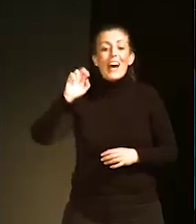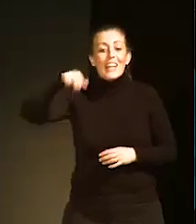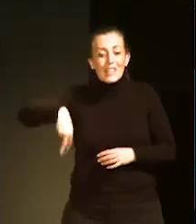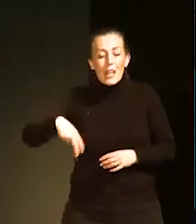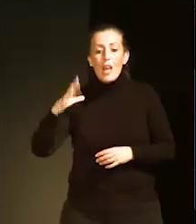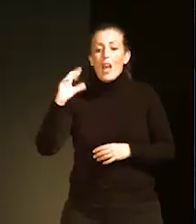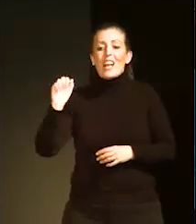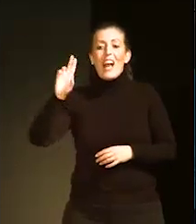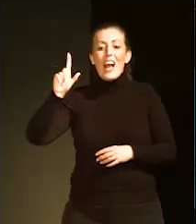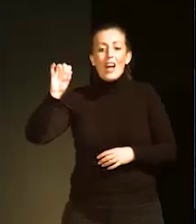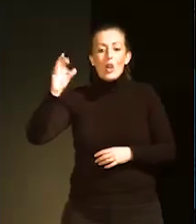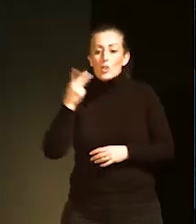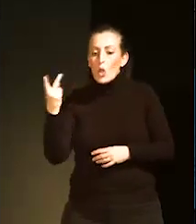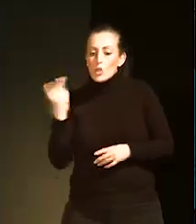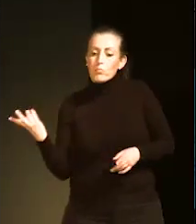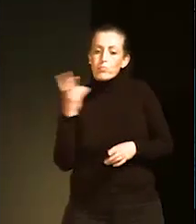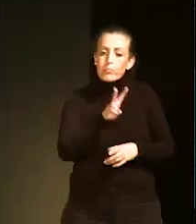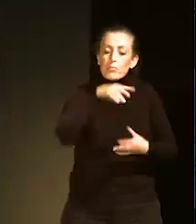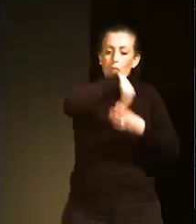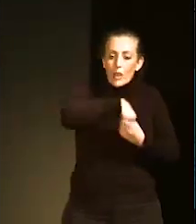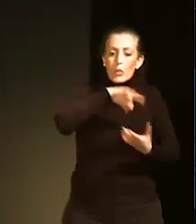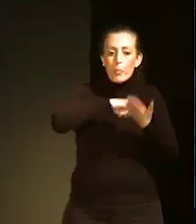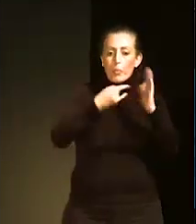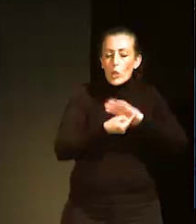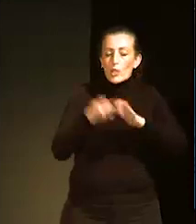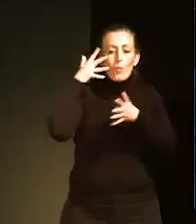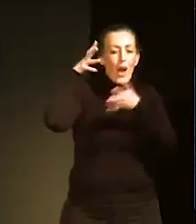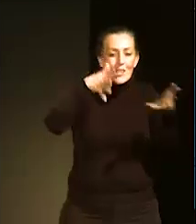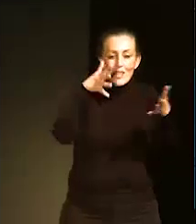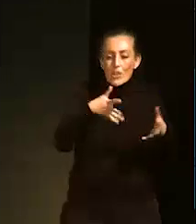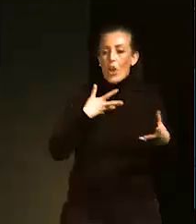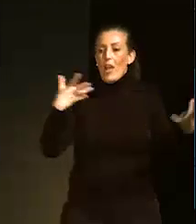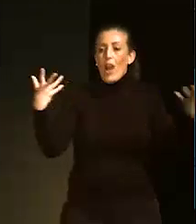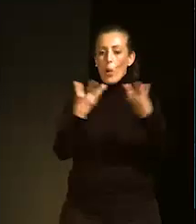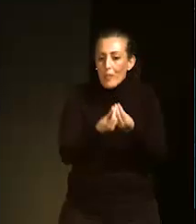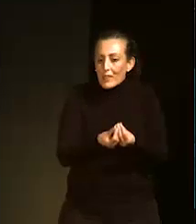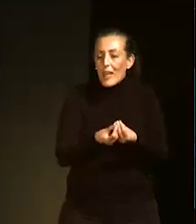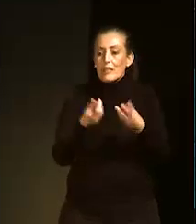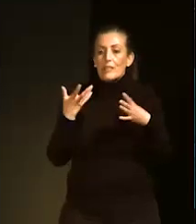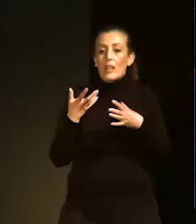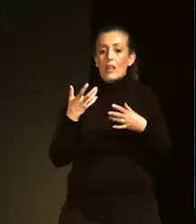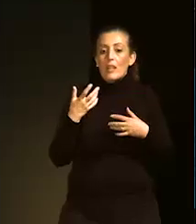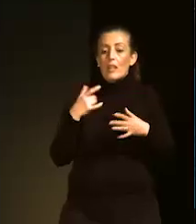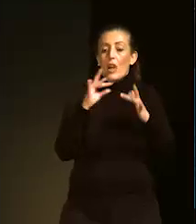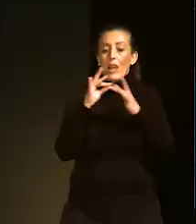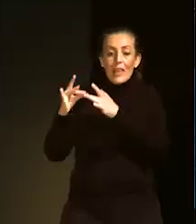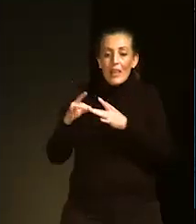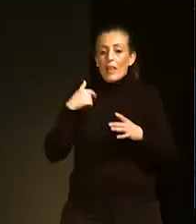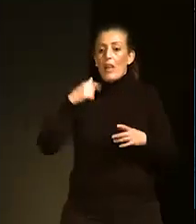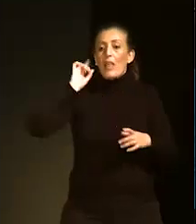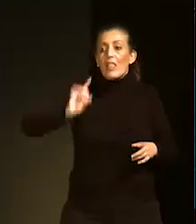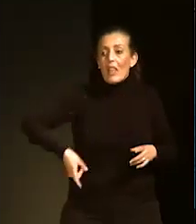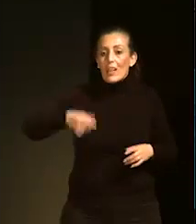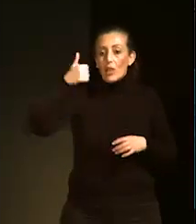siguen acompañando el proyecto como asesores como acompañantes y los líderes y directores